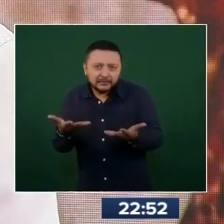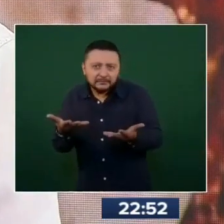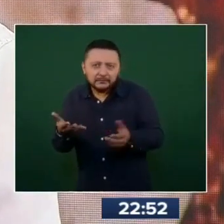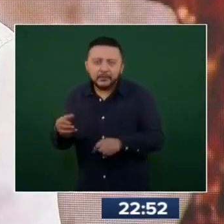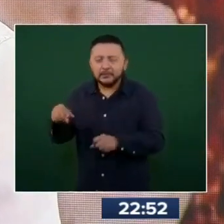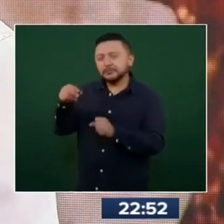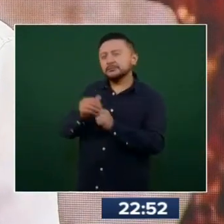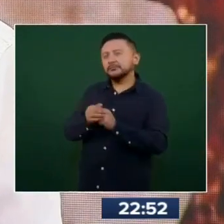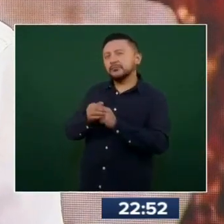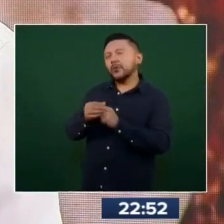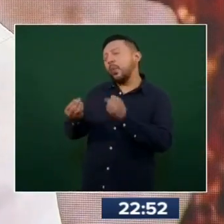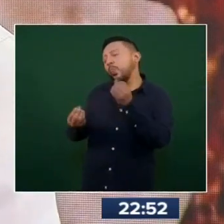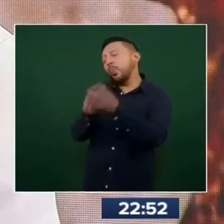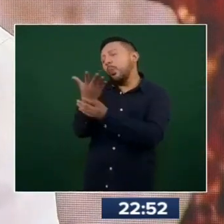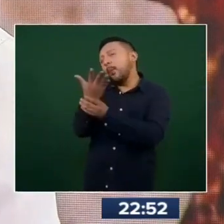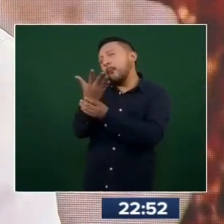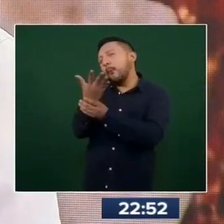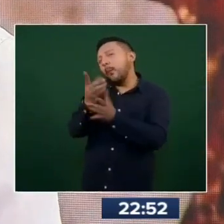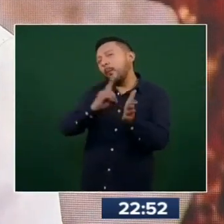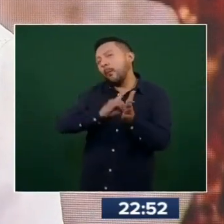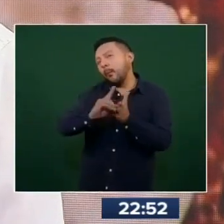llamados nuevos derechos.